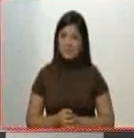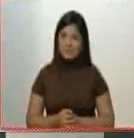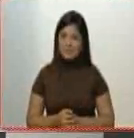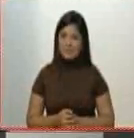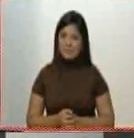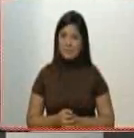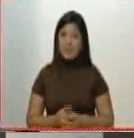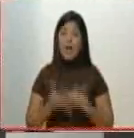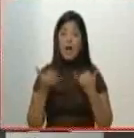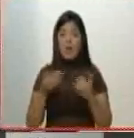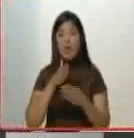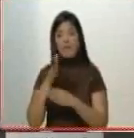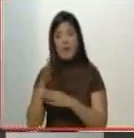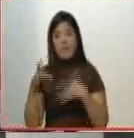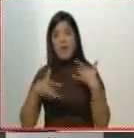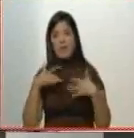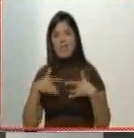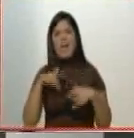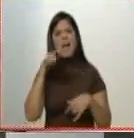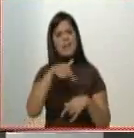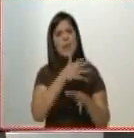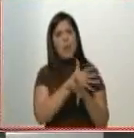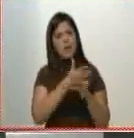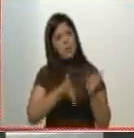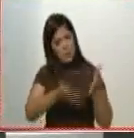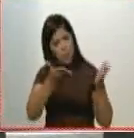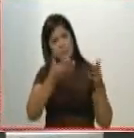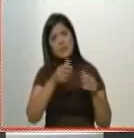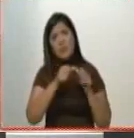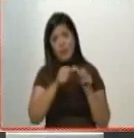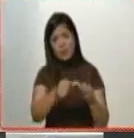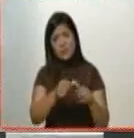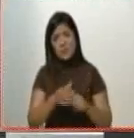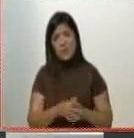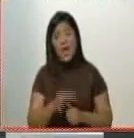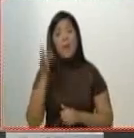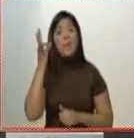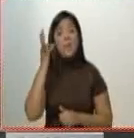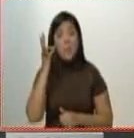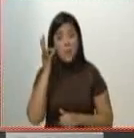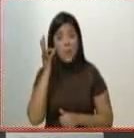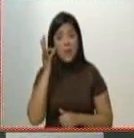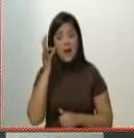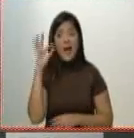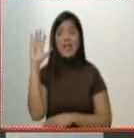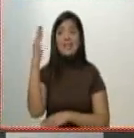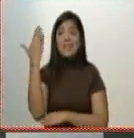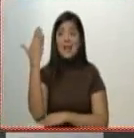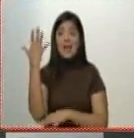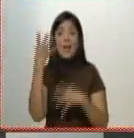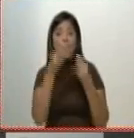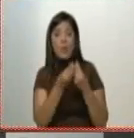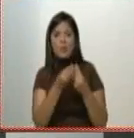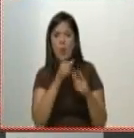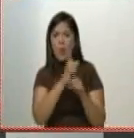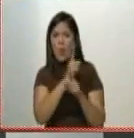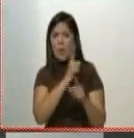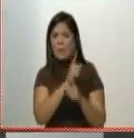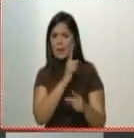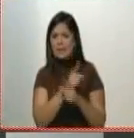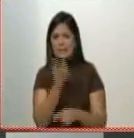al evento. Aquí están jugando, sigue la almiranta, pues, la madrina del estado Lara con un trujillano. Ahí